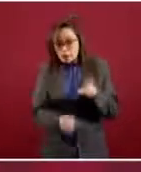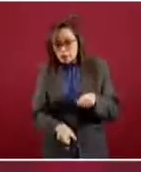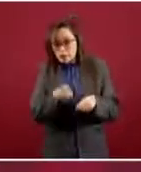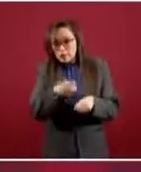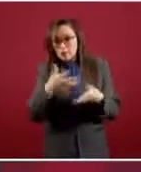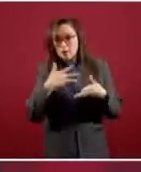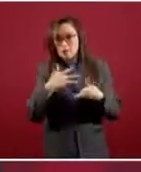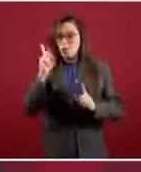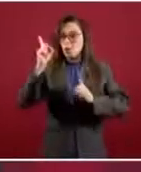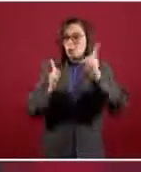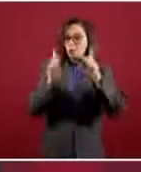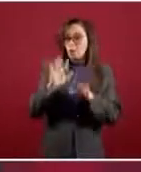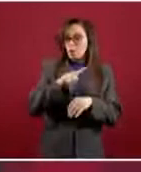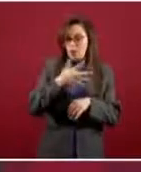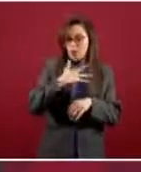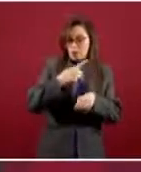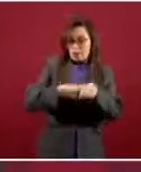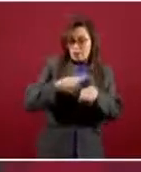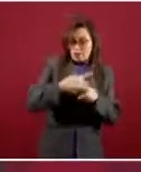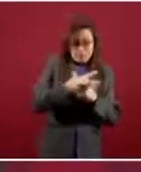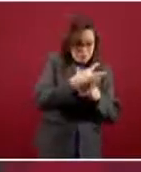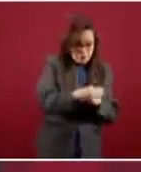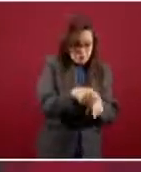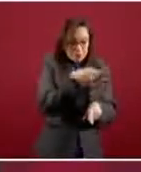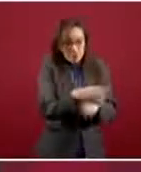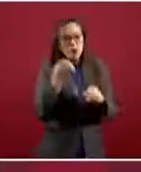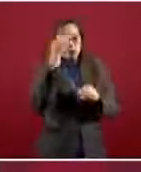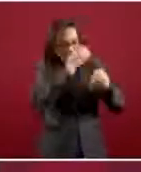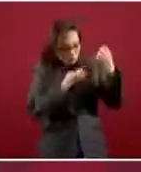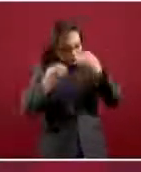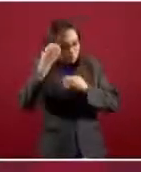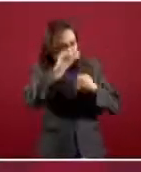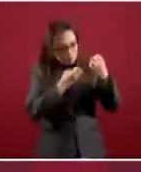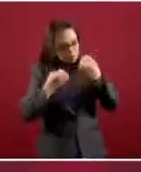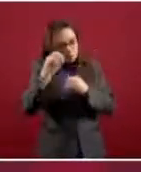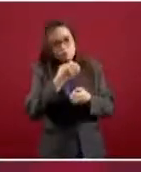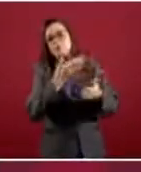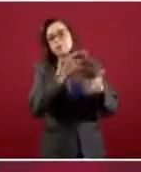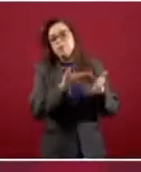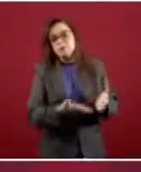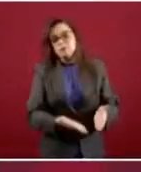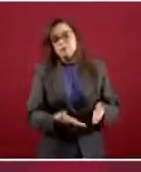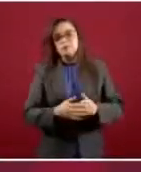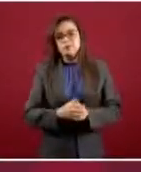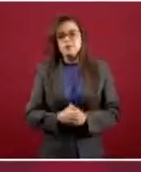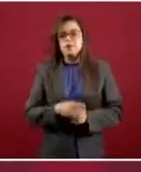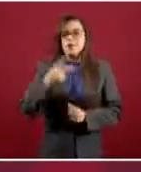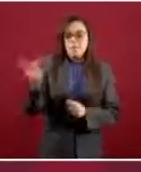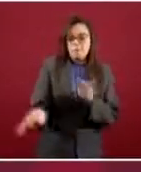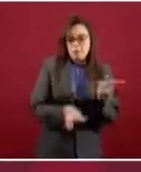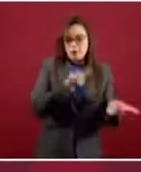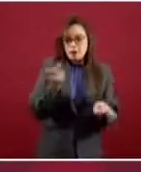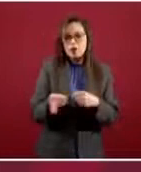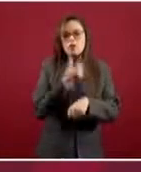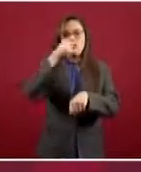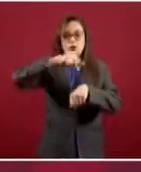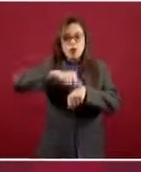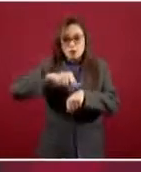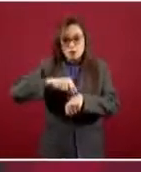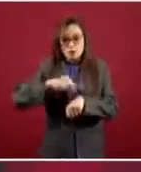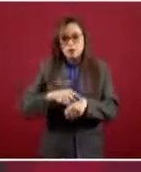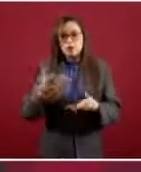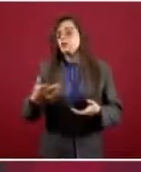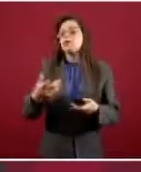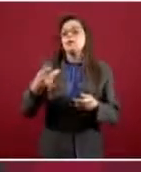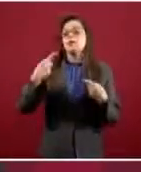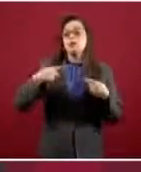caso sospechoso, se le estudia con un interrogatorio médico epidemiológico o